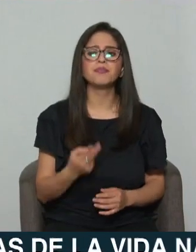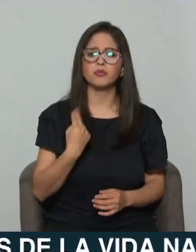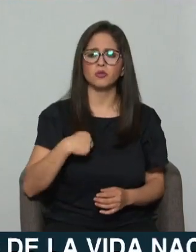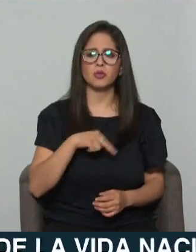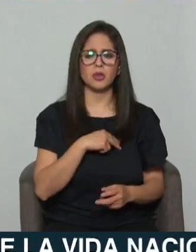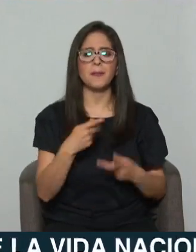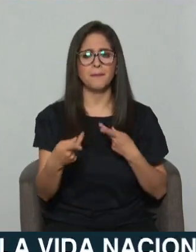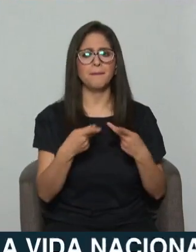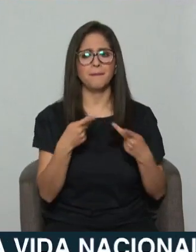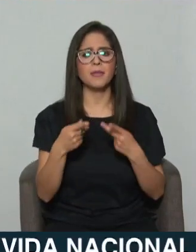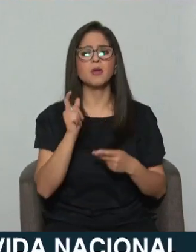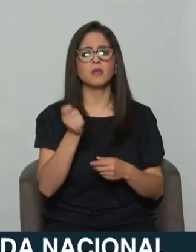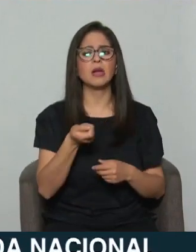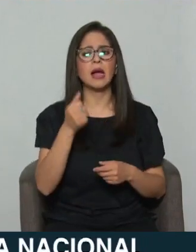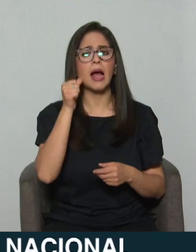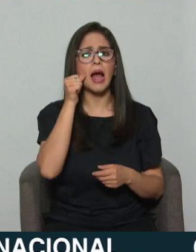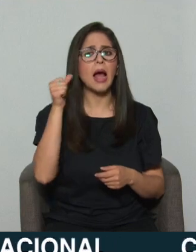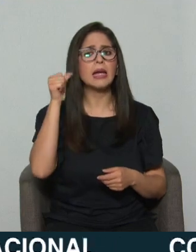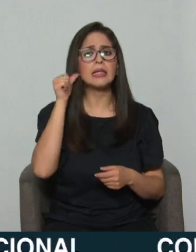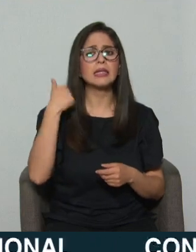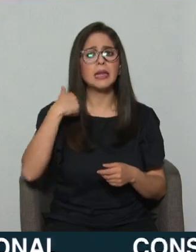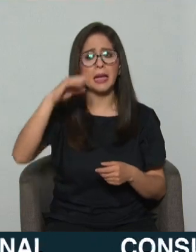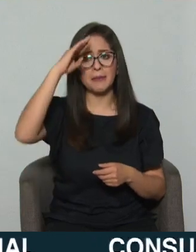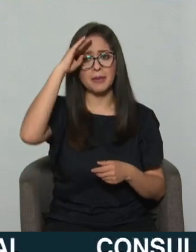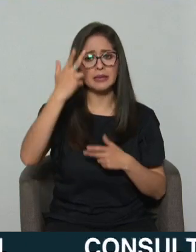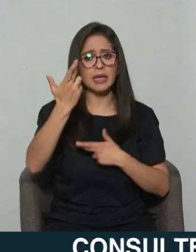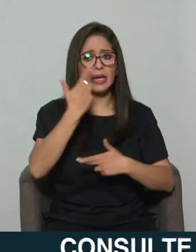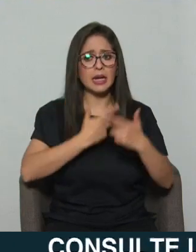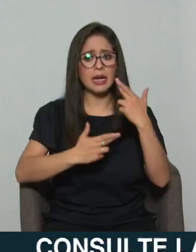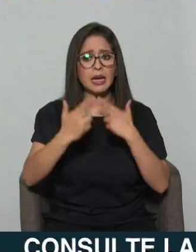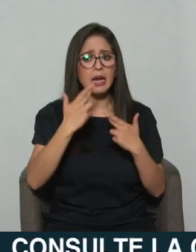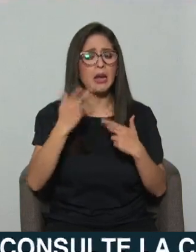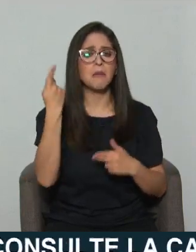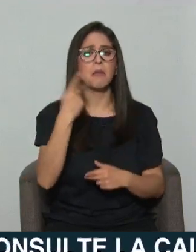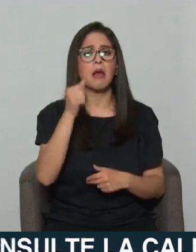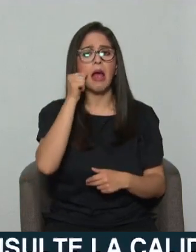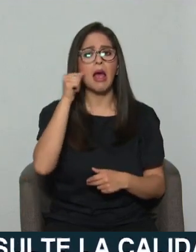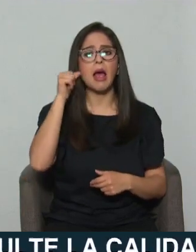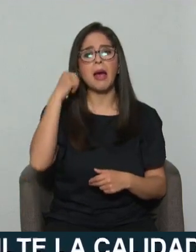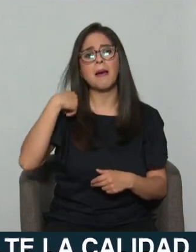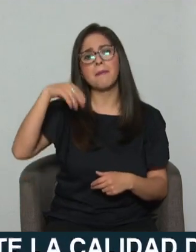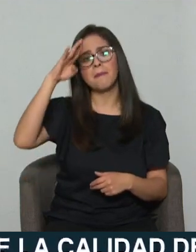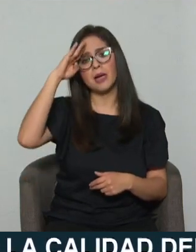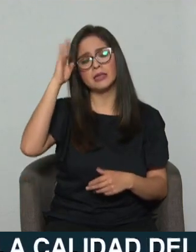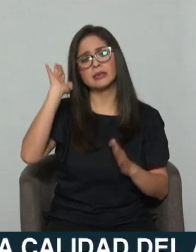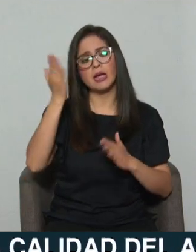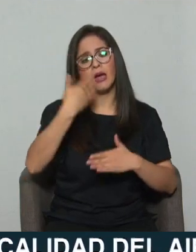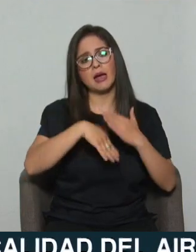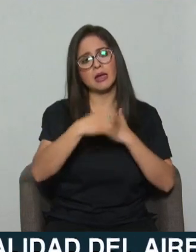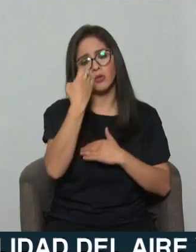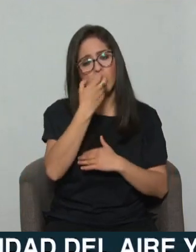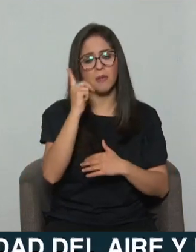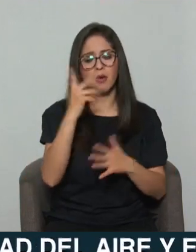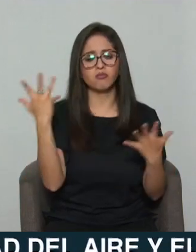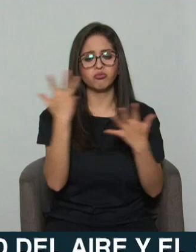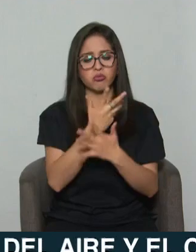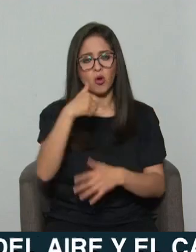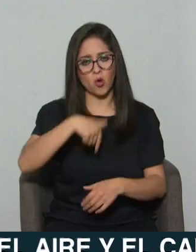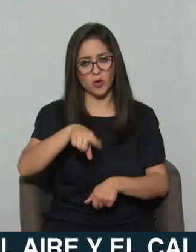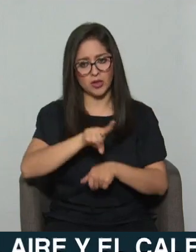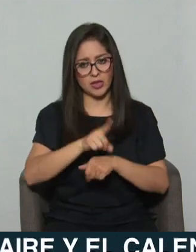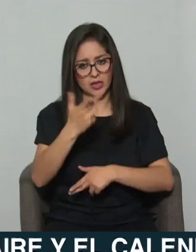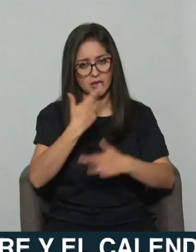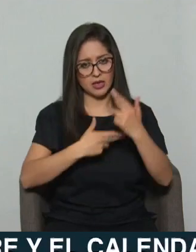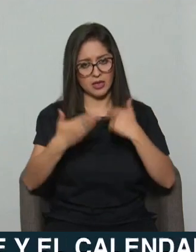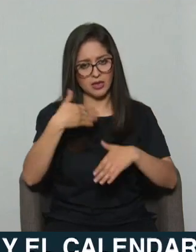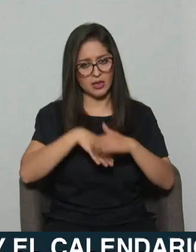teníamos la idea de que era el regreso ayer, pero fue hoy, entonces ya lo teníamos desde el día anterior. Ojalá y los niños tomen como ellos el regreso a clases